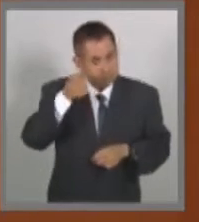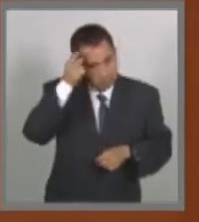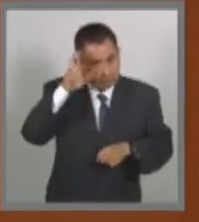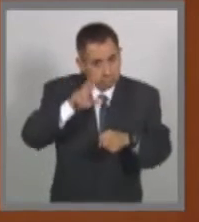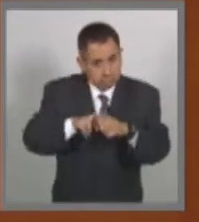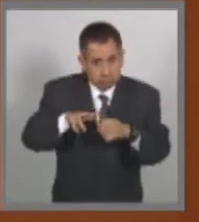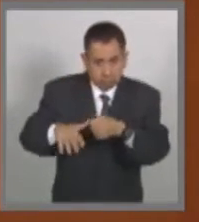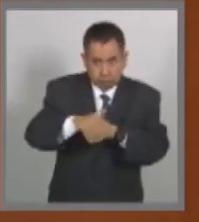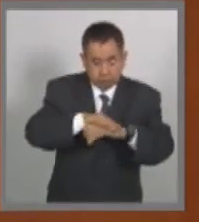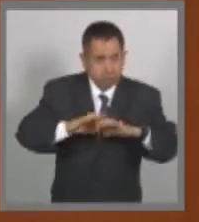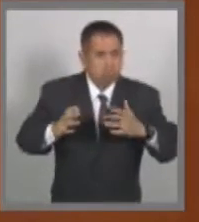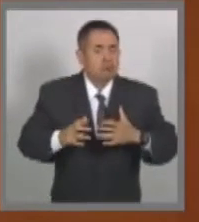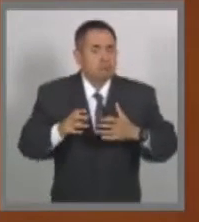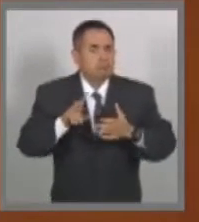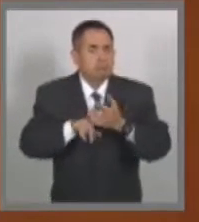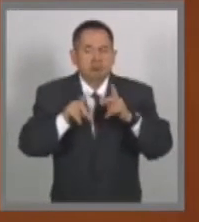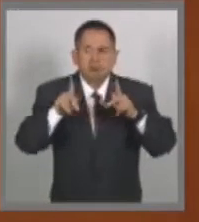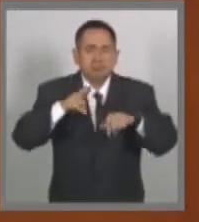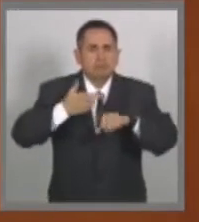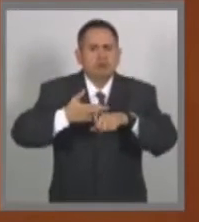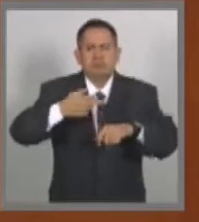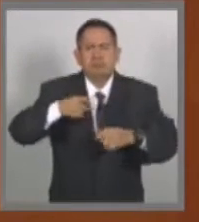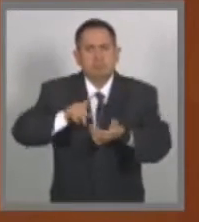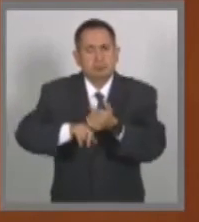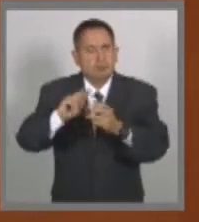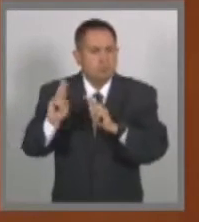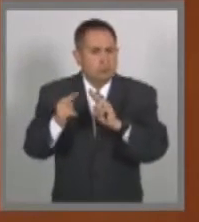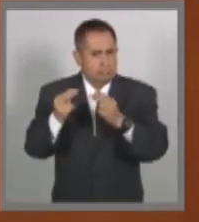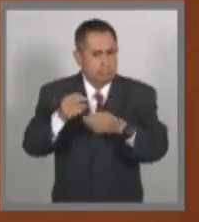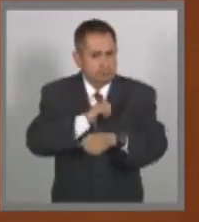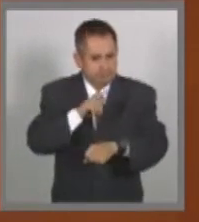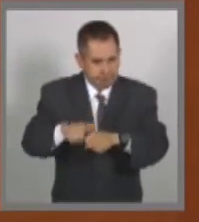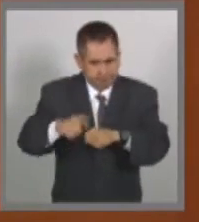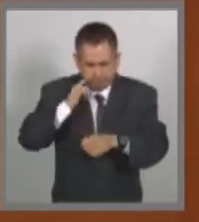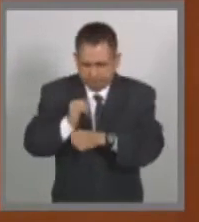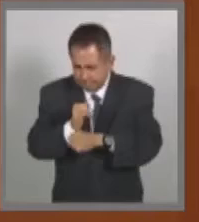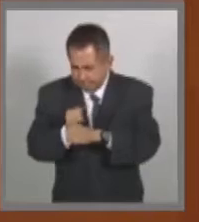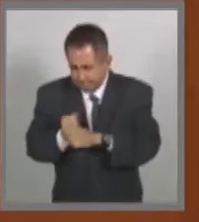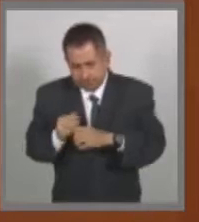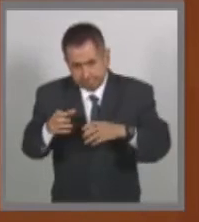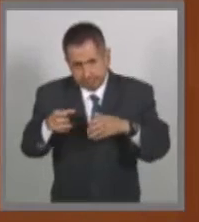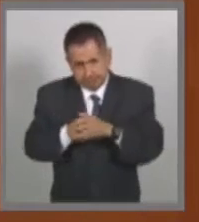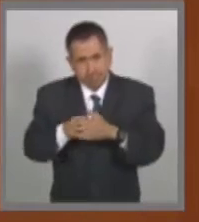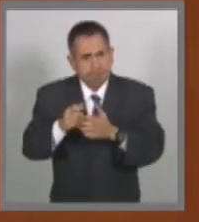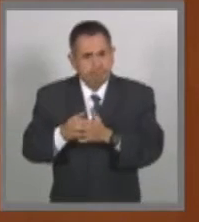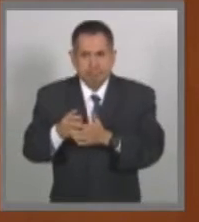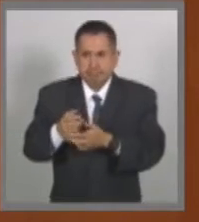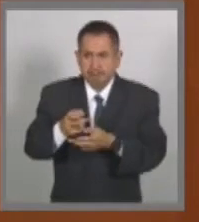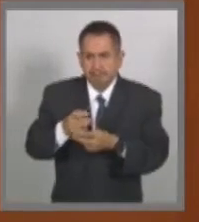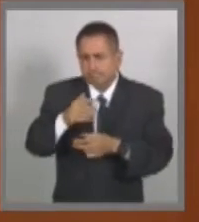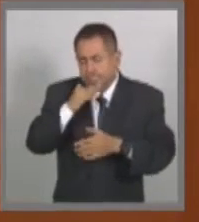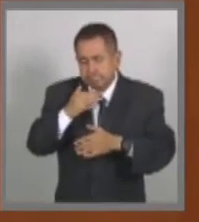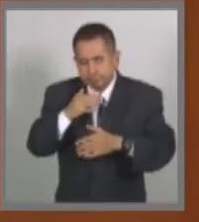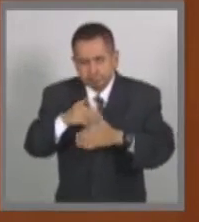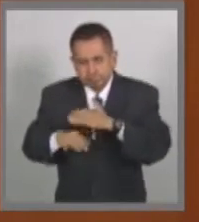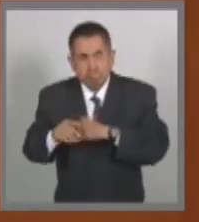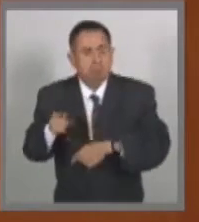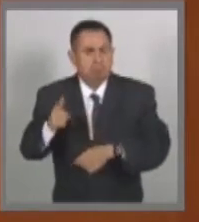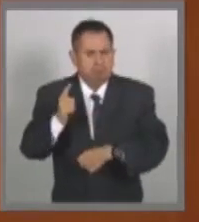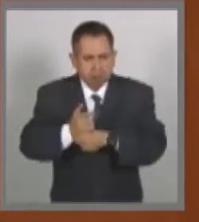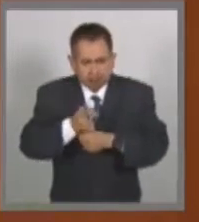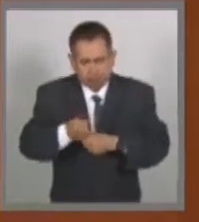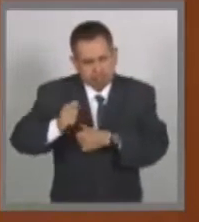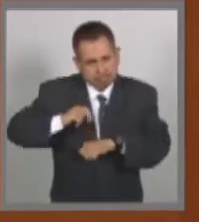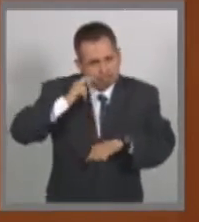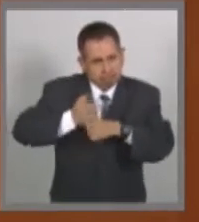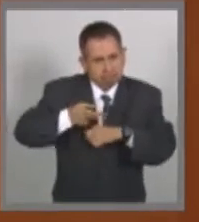de la Visitaduría General y en la Unidad Especializada de Investigaciones de Operaciones con Recursos de Procedencia Ilícita en la